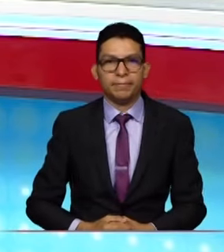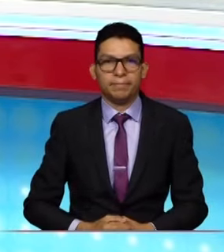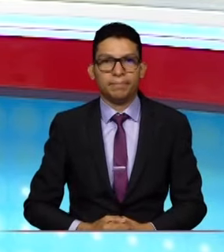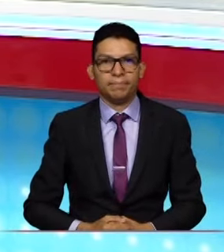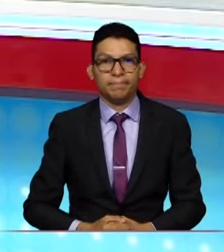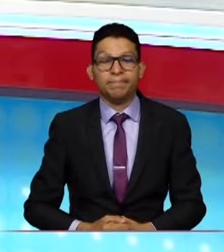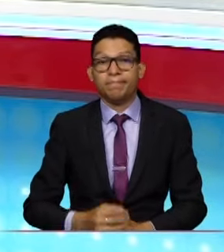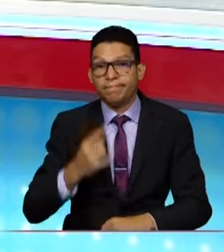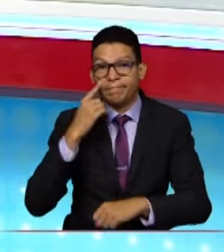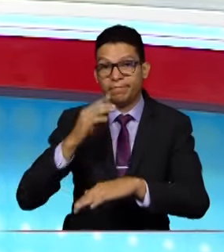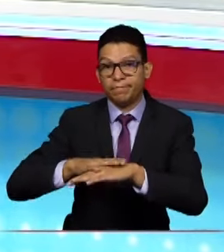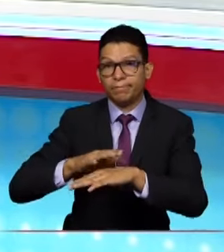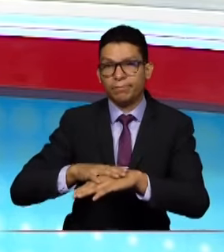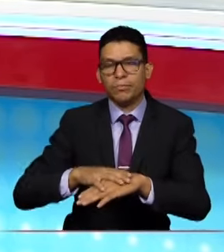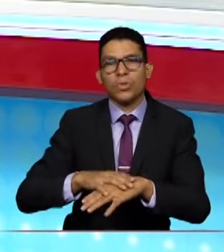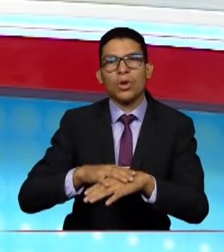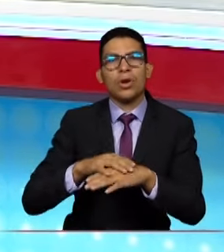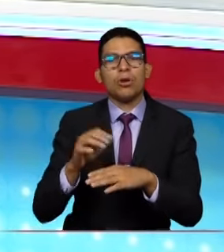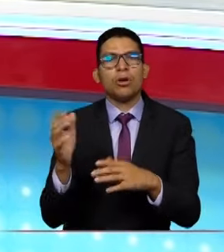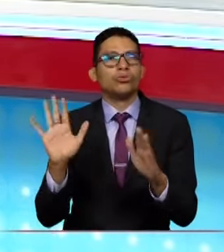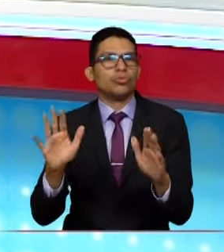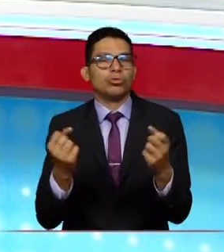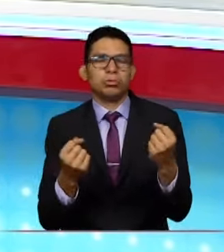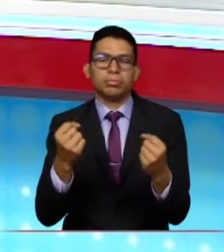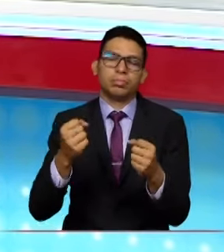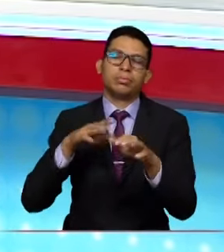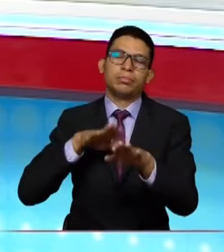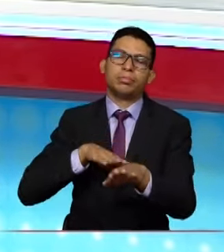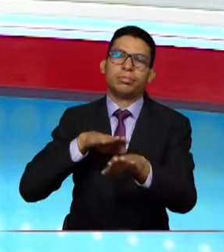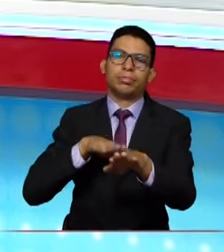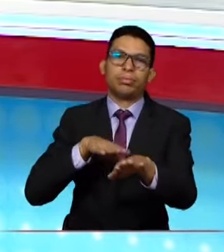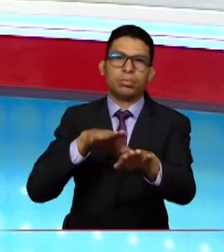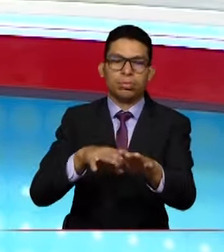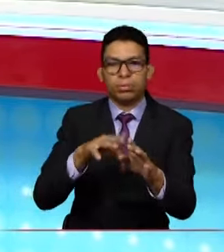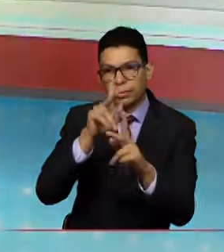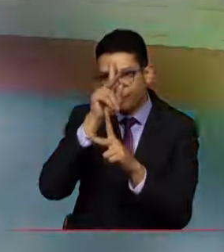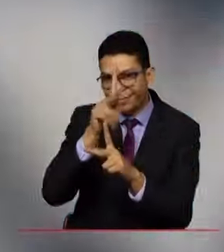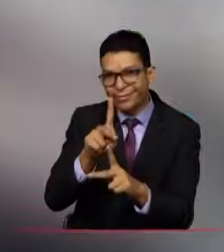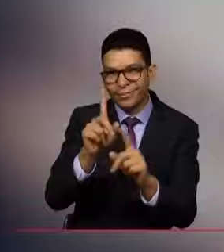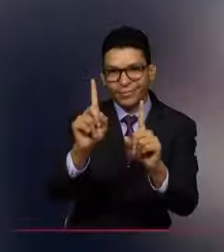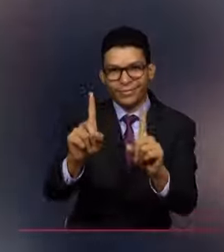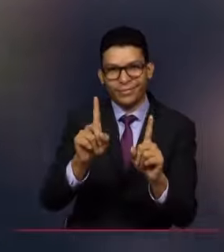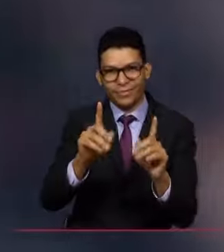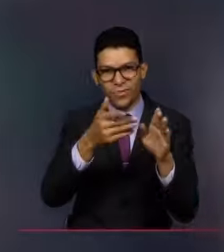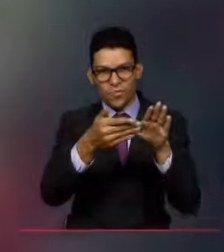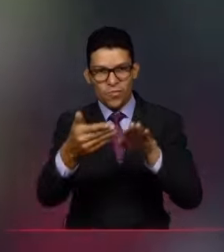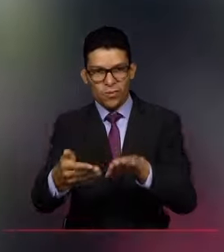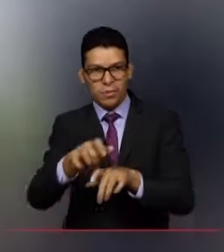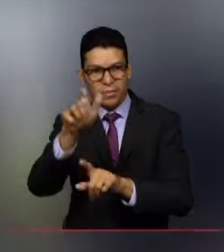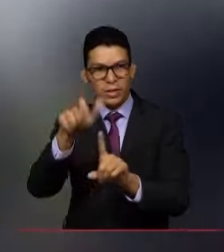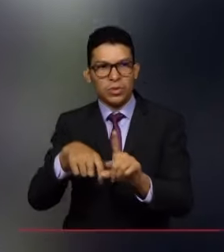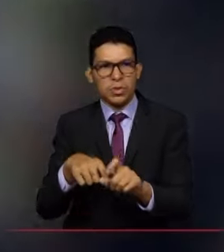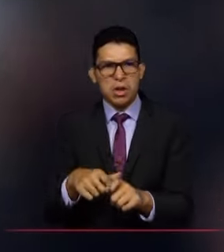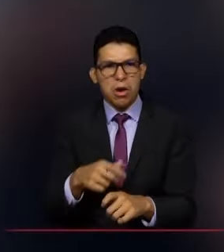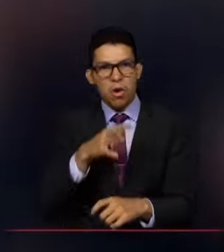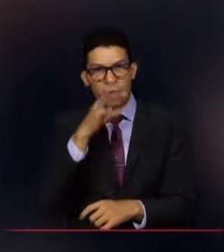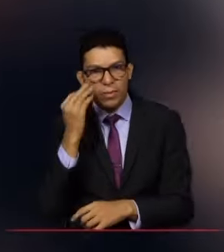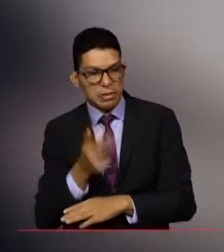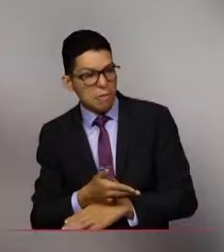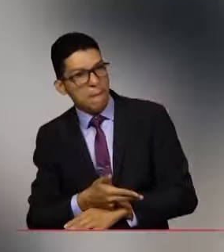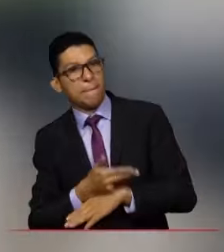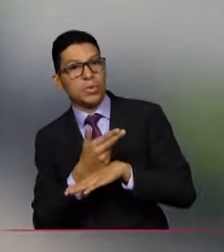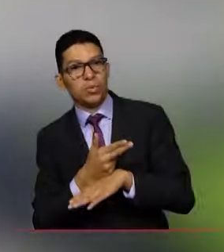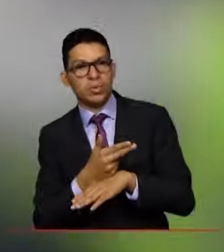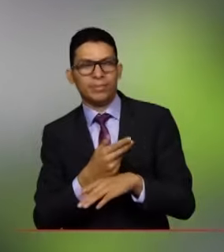Oigan esto, en medio de una caravana fúnebre, un joven de 17 años de edad disparó contra un hombre que se encontraba cerca y quien, pese a